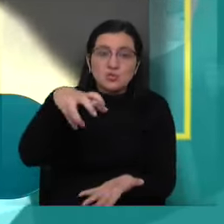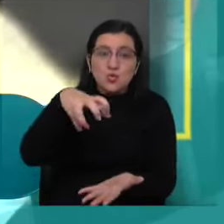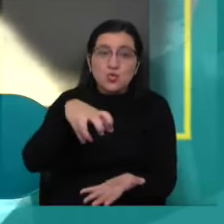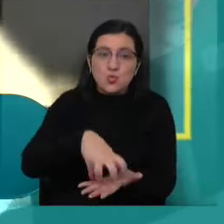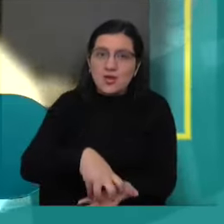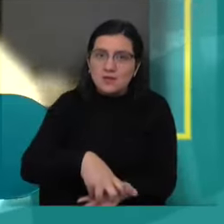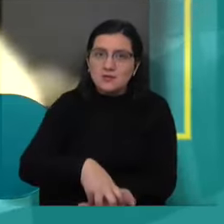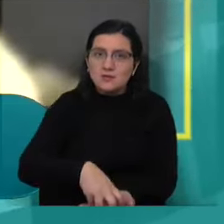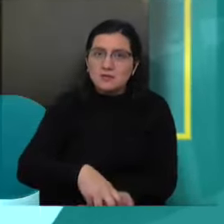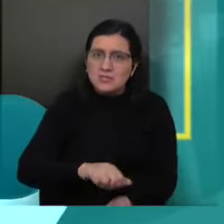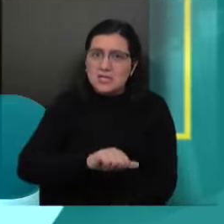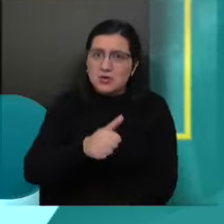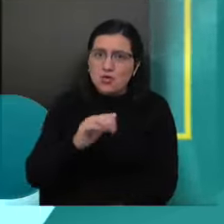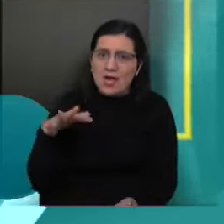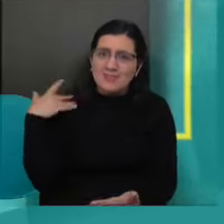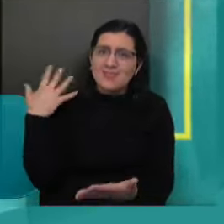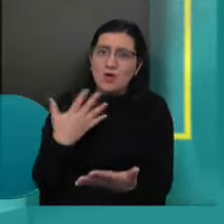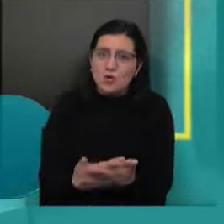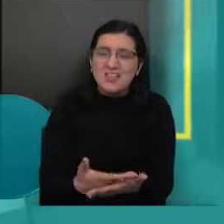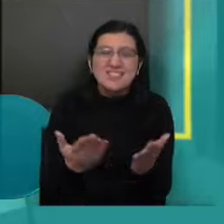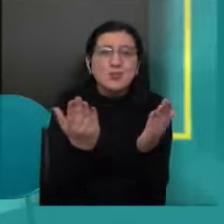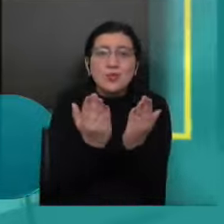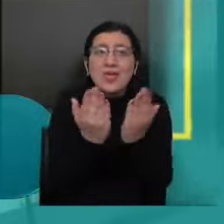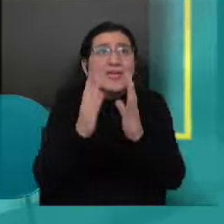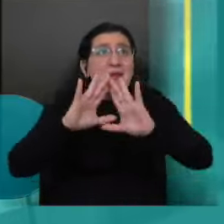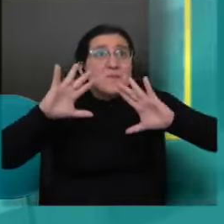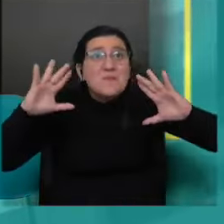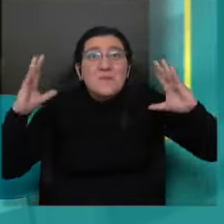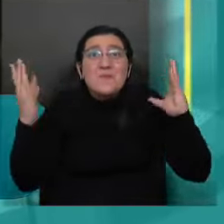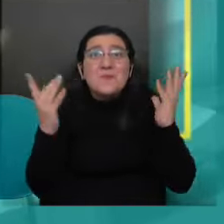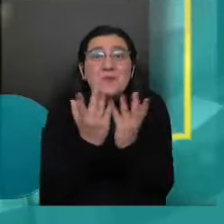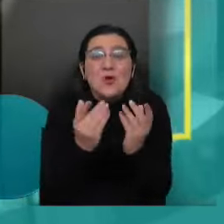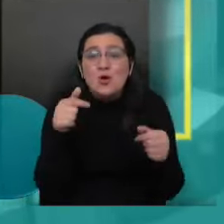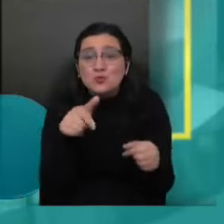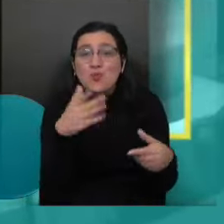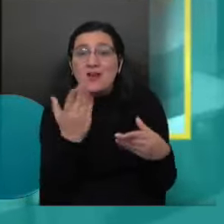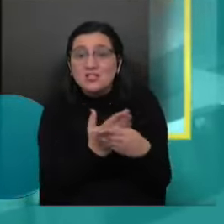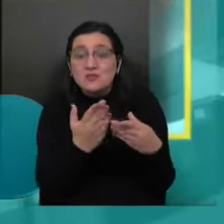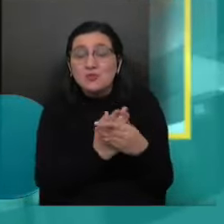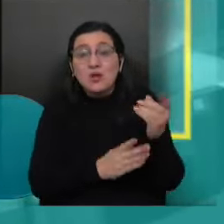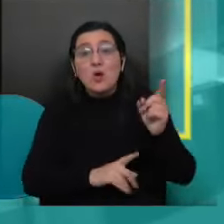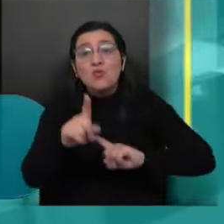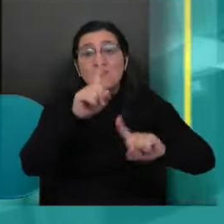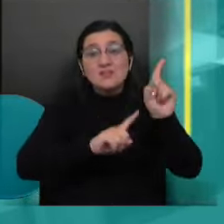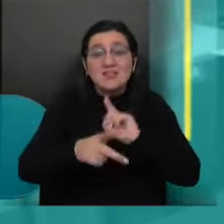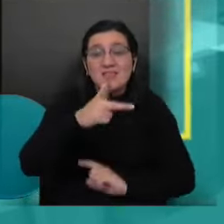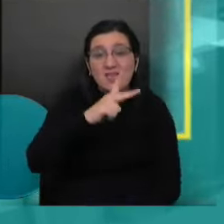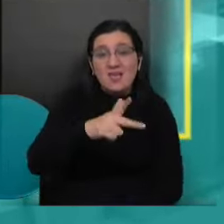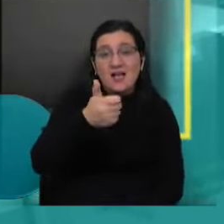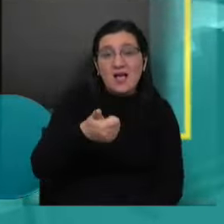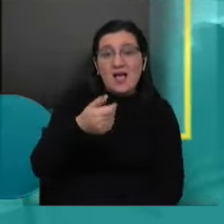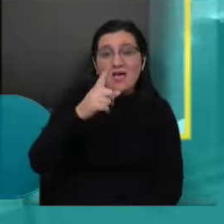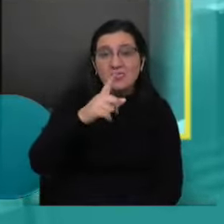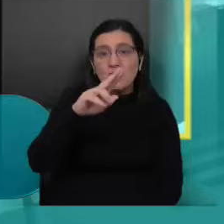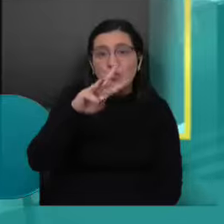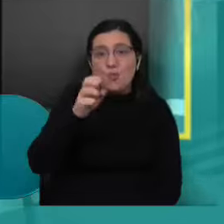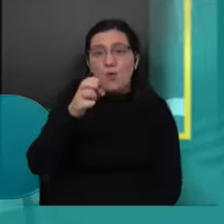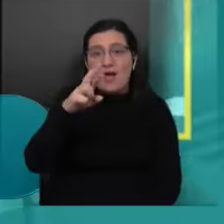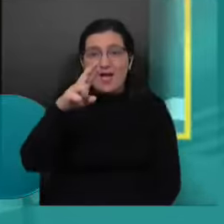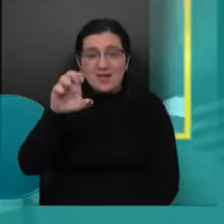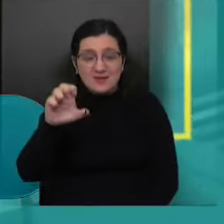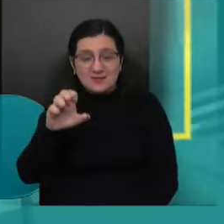ganó y de hecho hasta el día de hoy es muy estudiado en todo el mundo y su archivo por ejemplo está en la universidad de Harvard no O sea realmente nosotros a veces desde Uruguay no